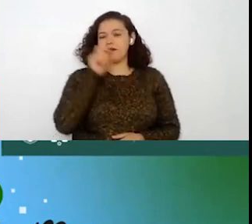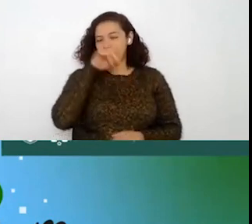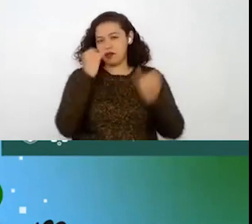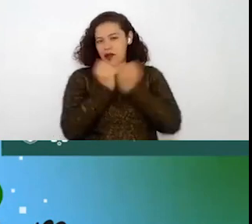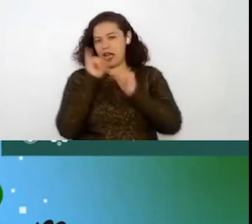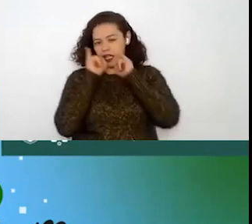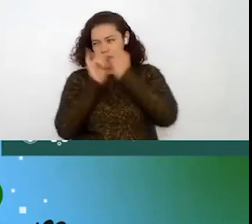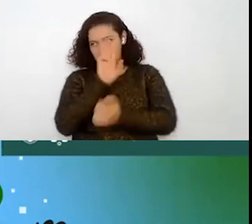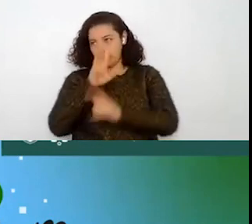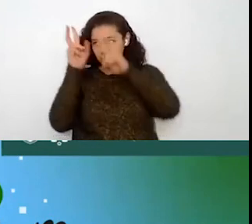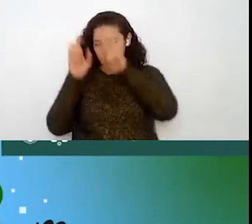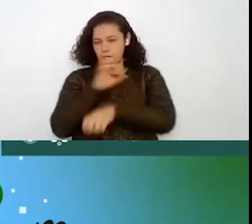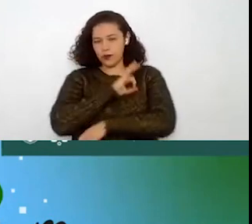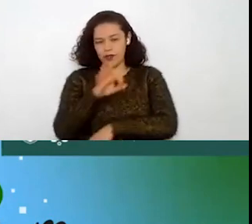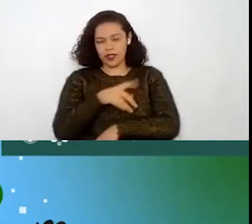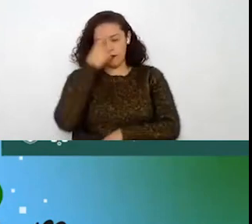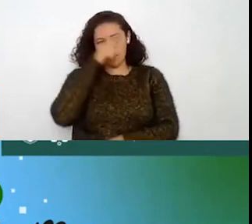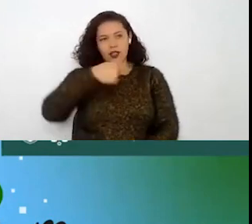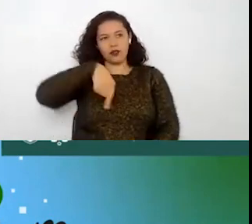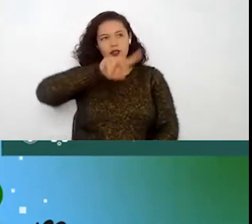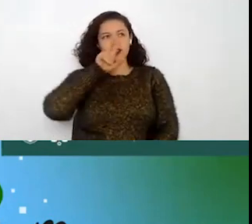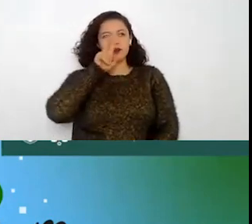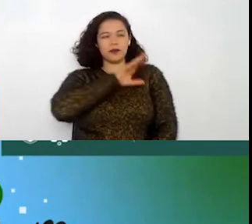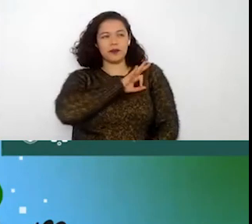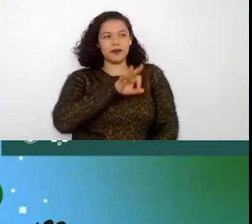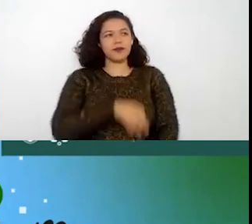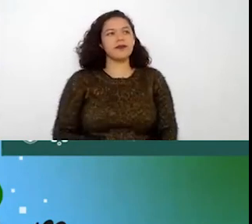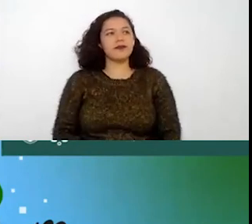para que para que vea